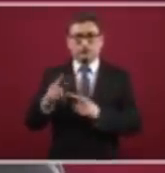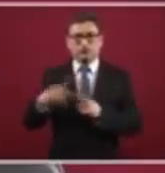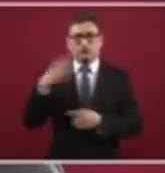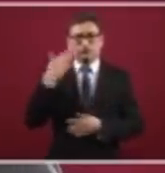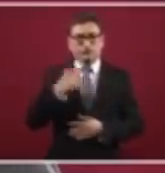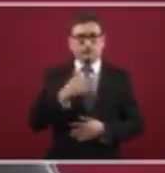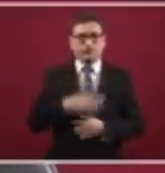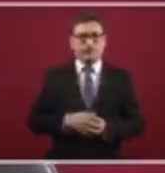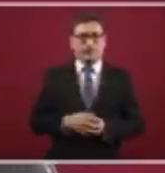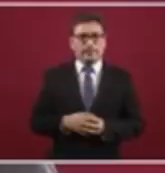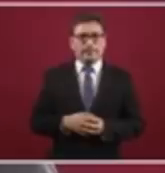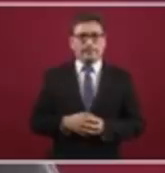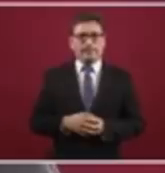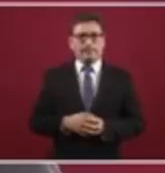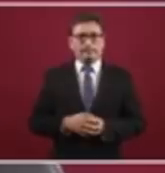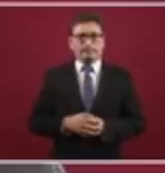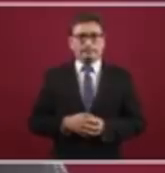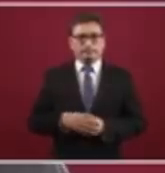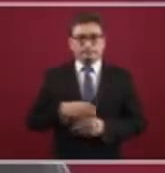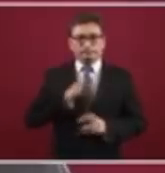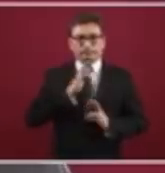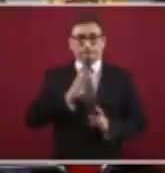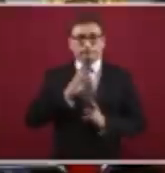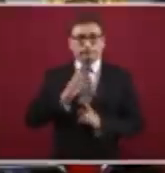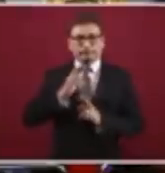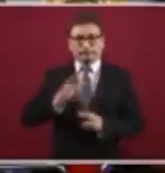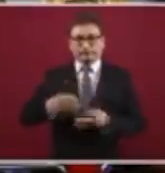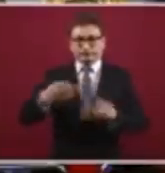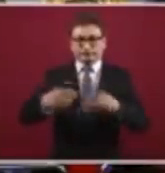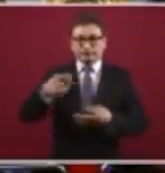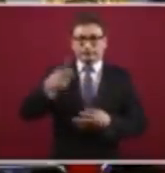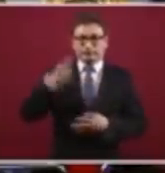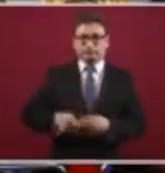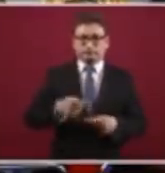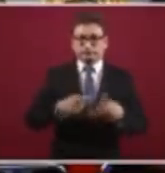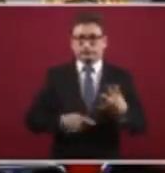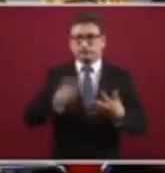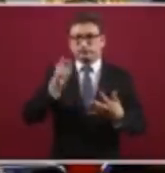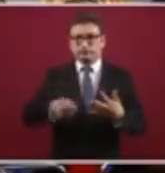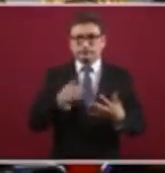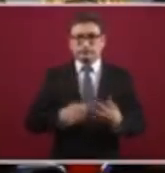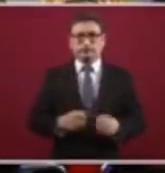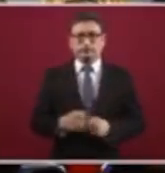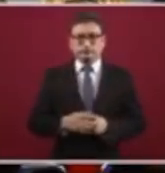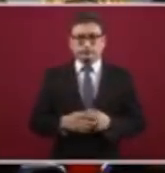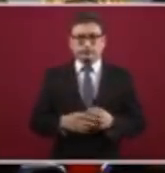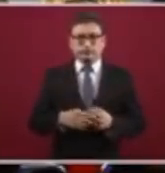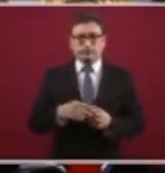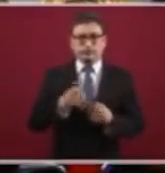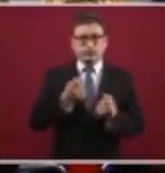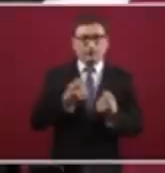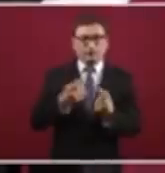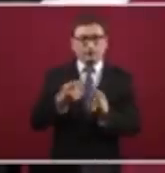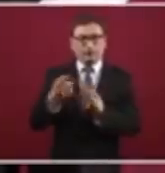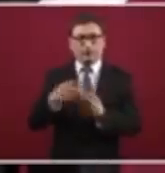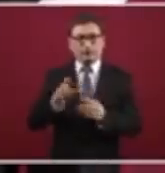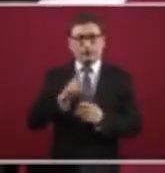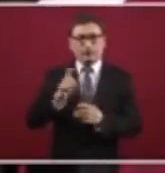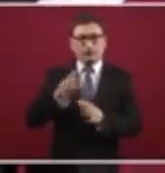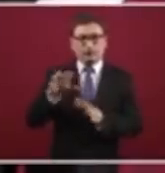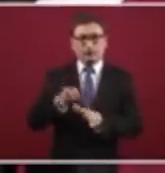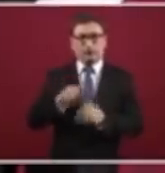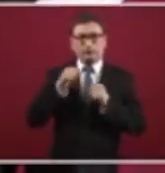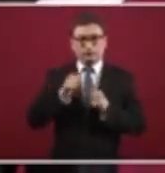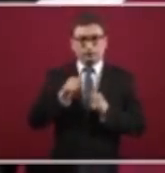plantas por los principales resolutivos que emitió este tribunal fueron que hubo unas irregularidades en los momentos desde la